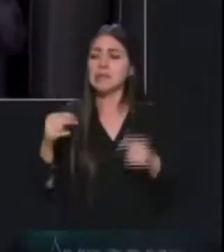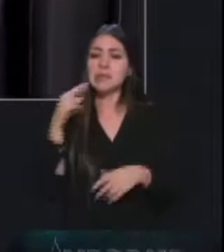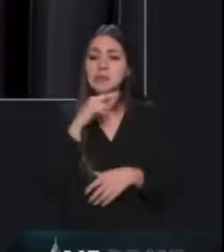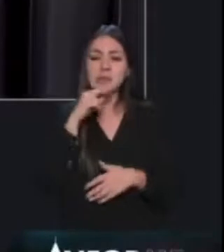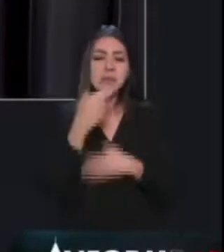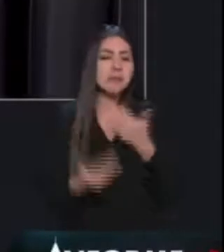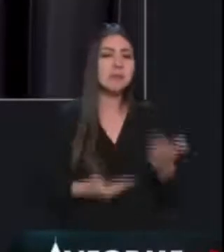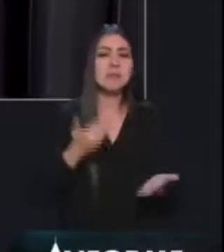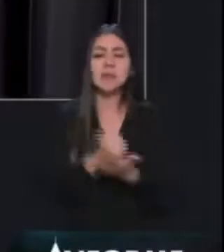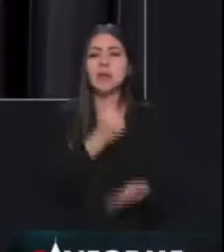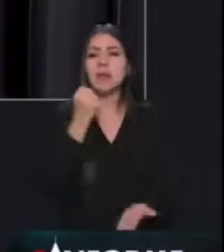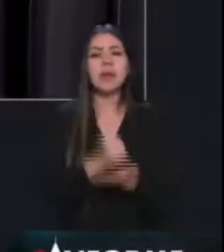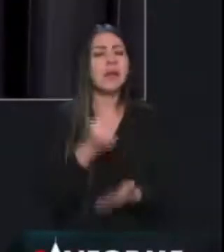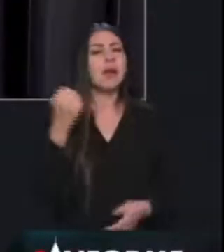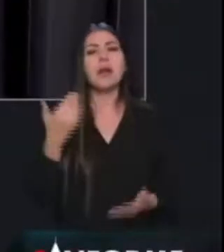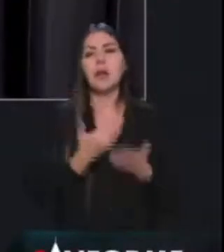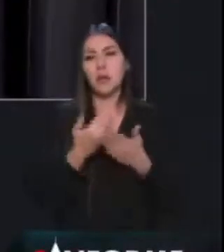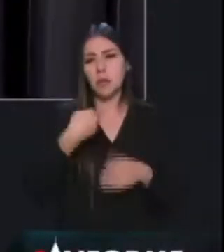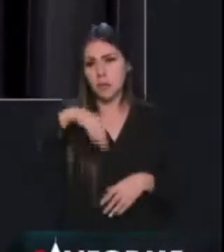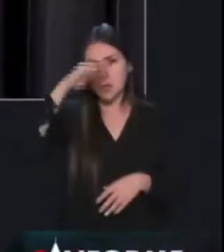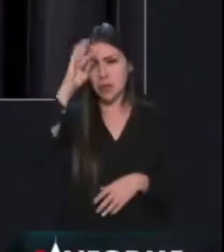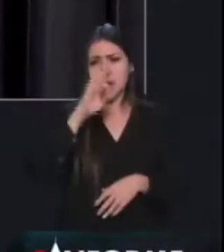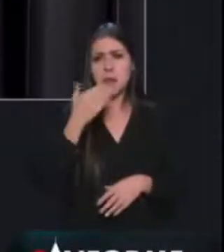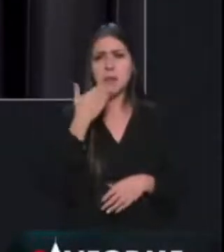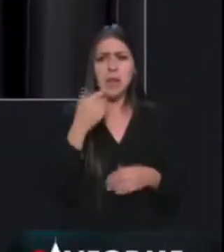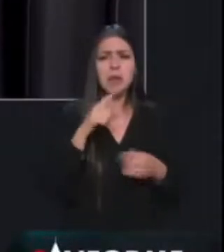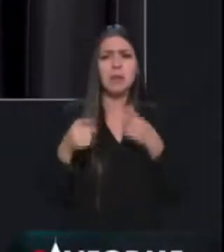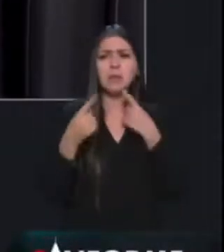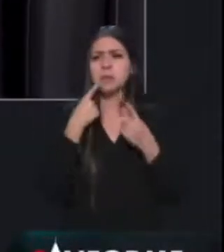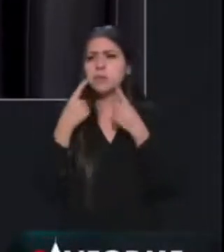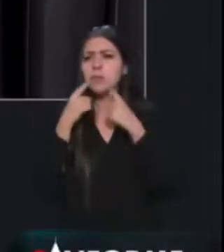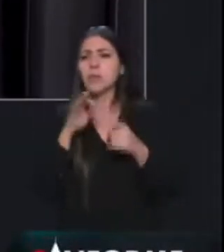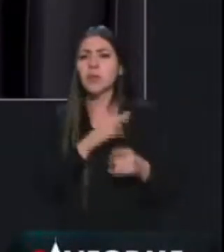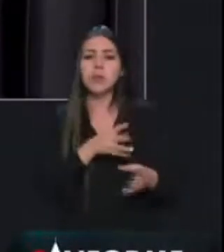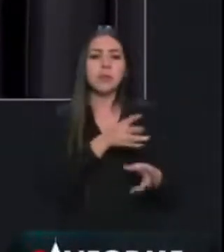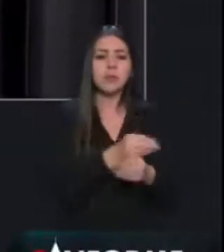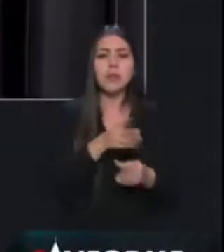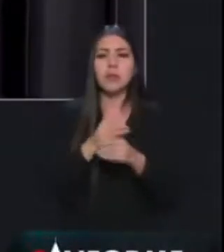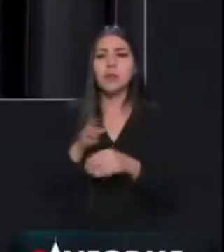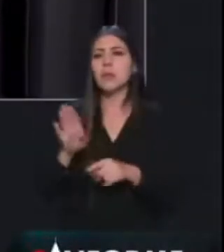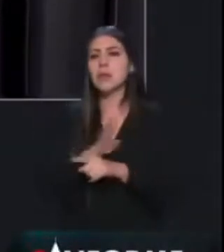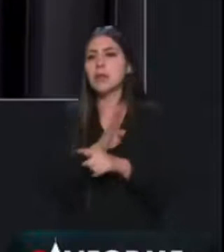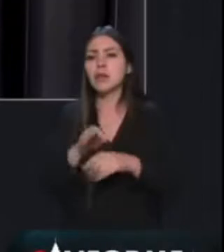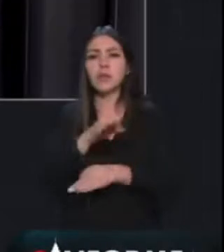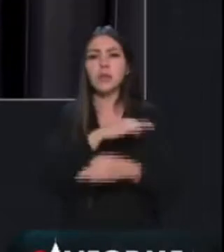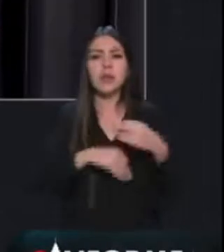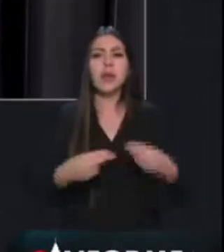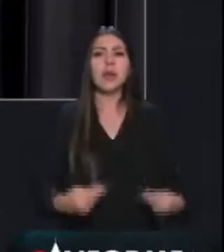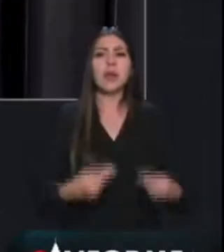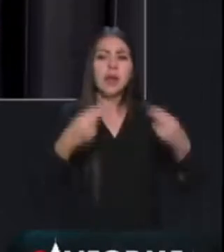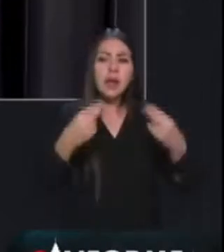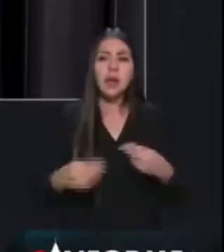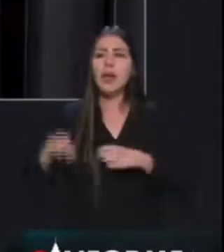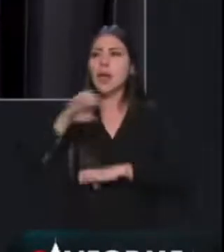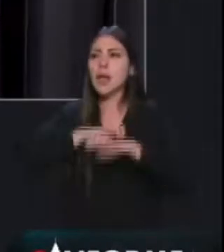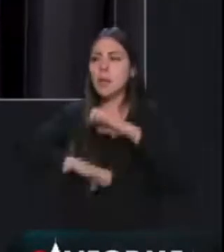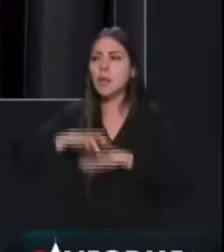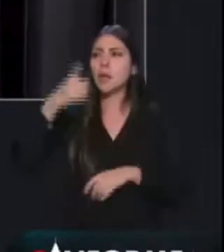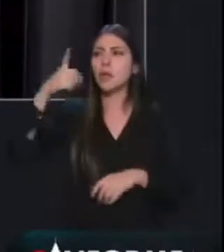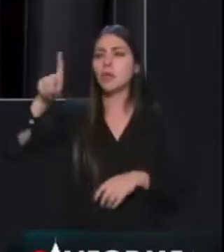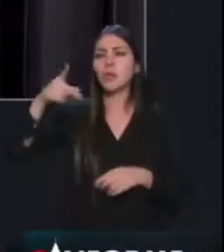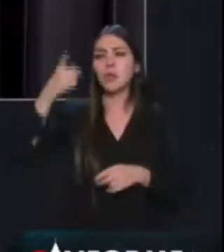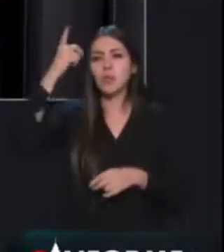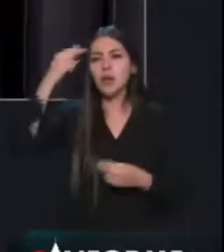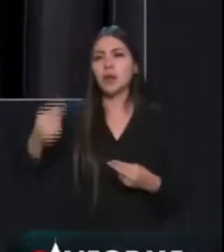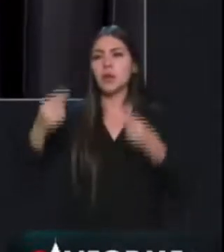de contacto puede salir una reforma que sea benéfica para todos, comerciantes, industriales, empresarios. Pero yo sí pongo un